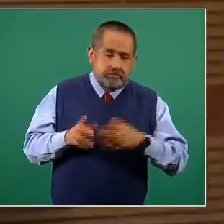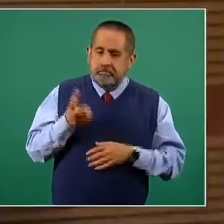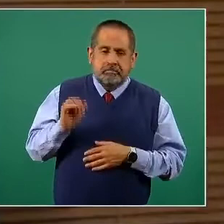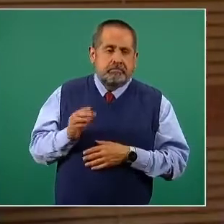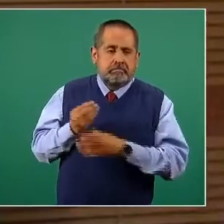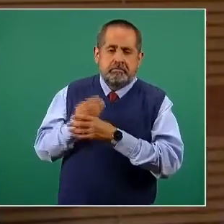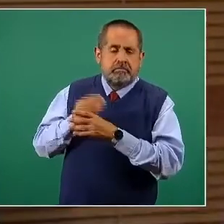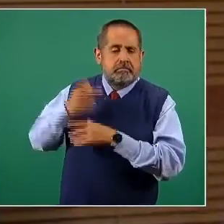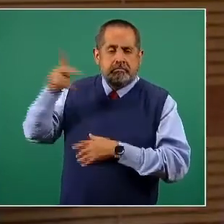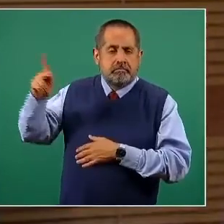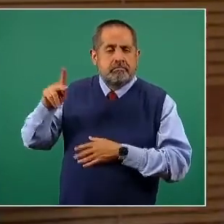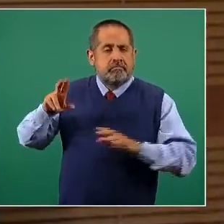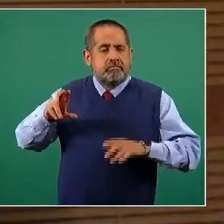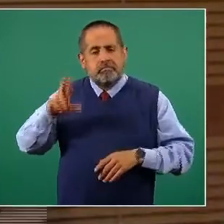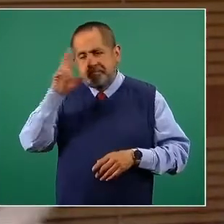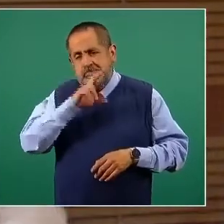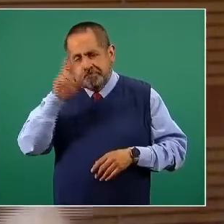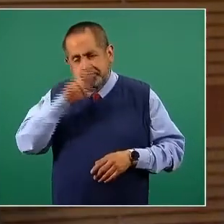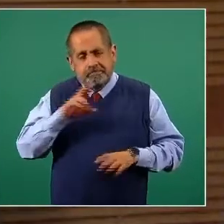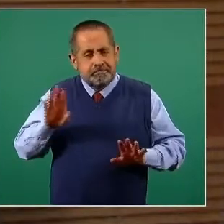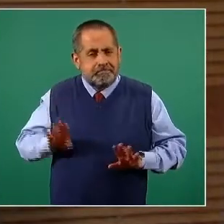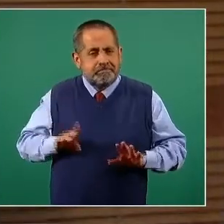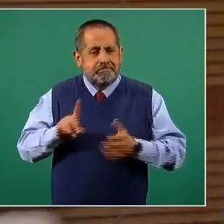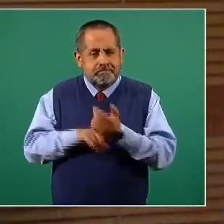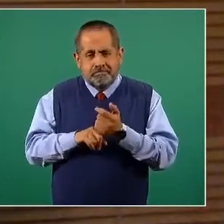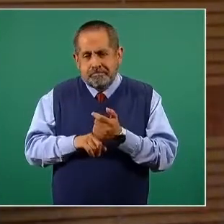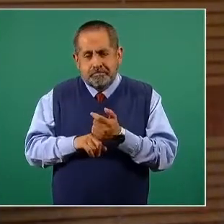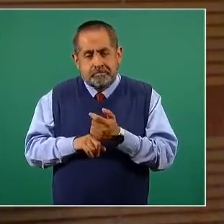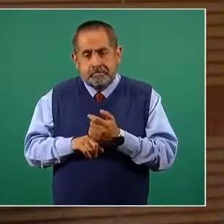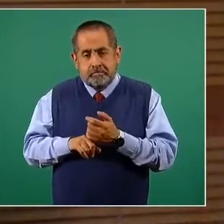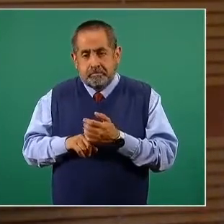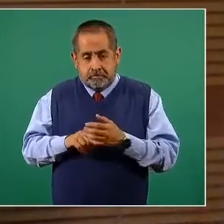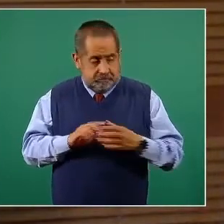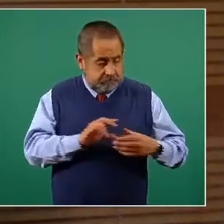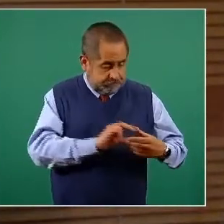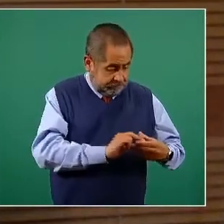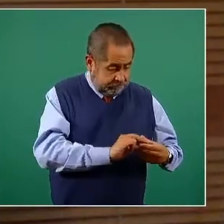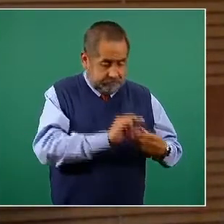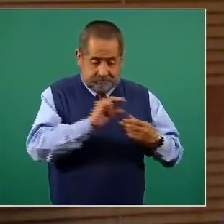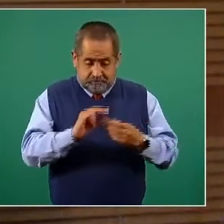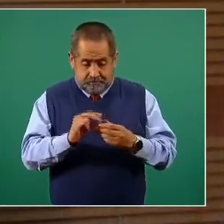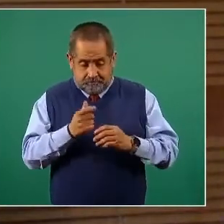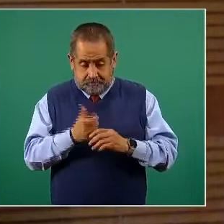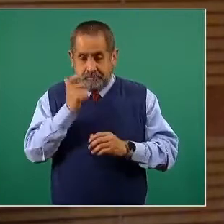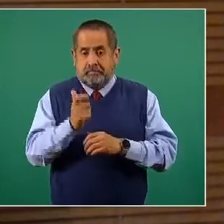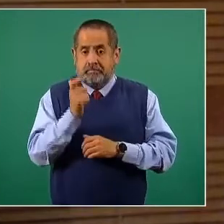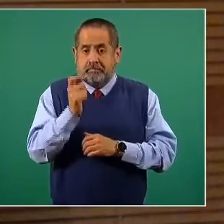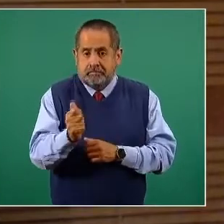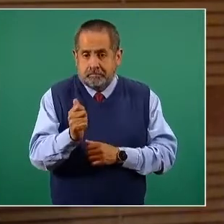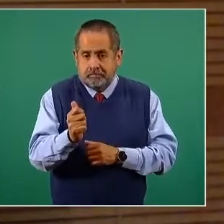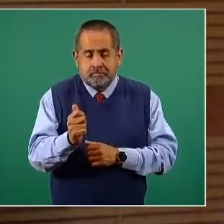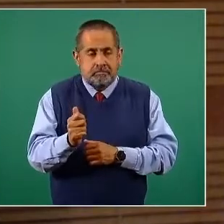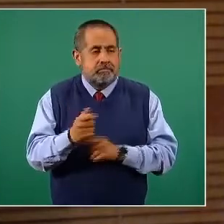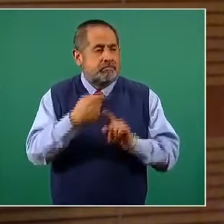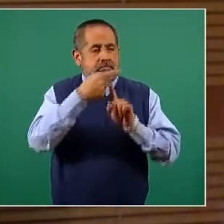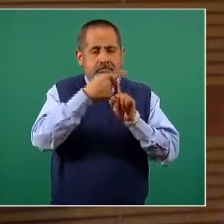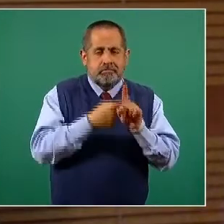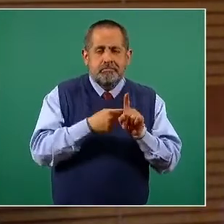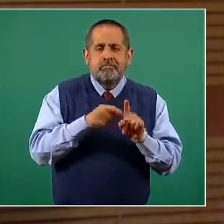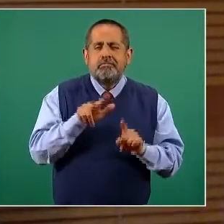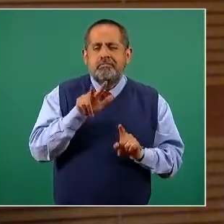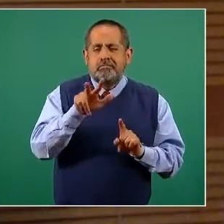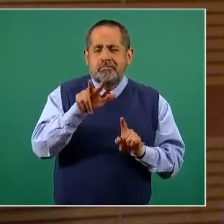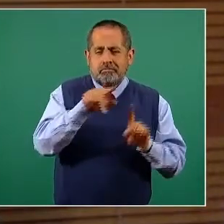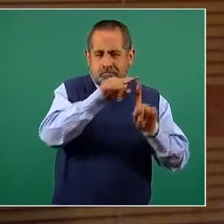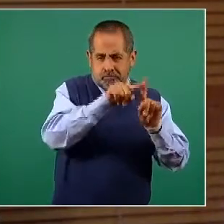esta vacuna que requiere el paso directo de la congelación, al menos a menos 18 grados, directamente